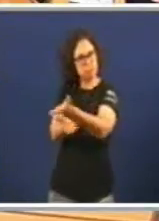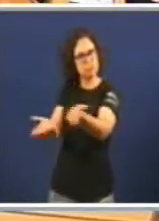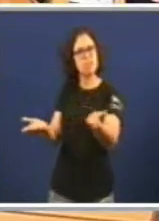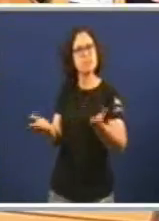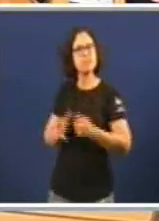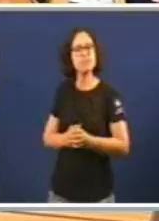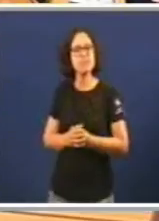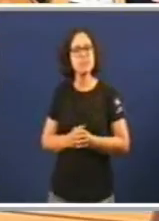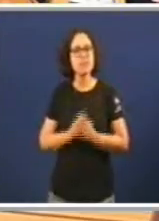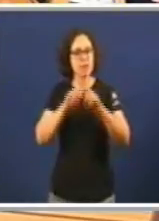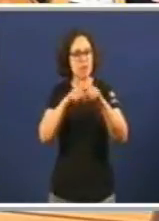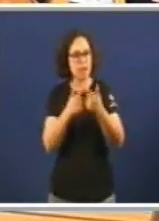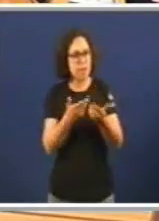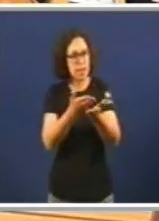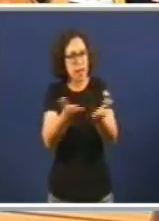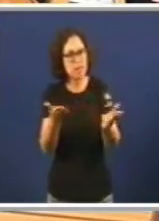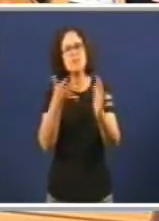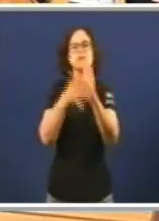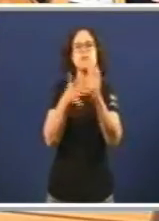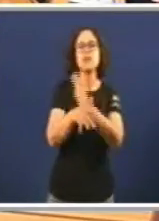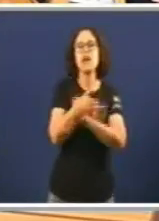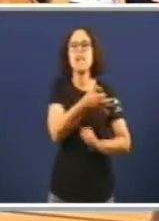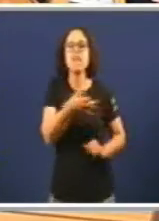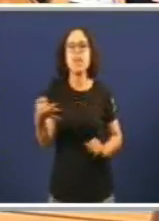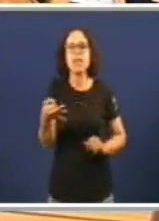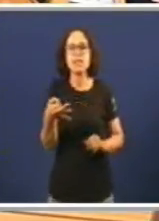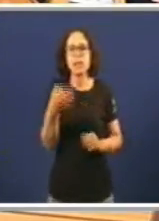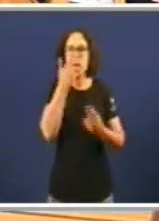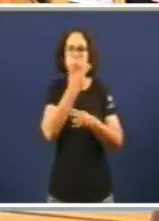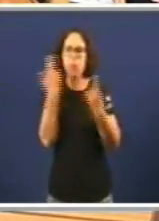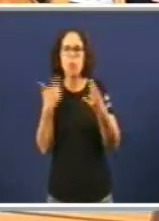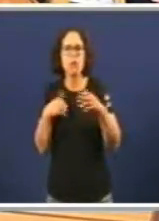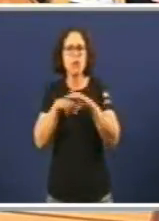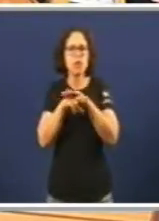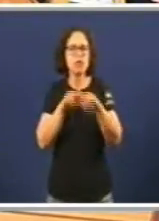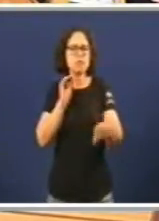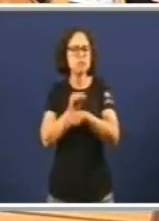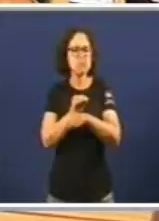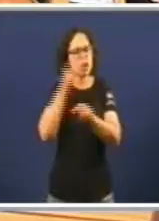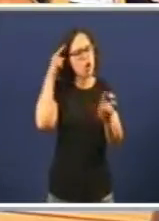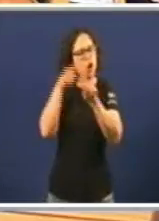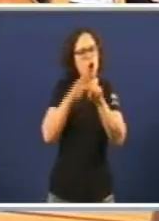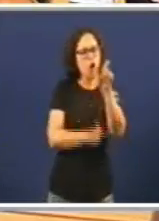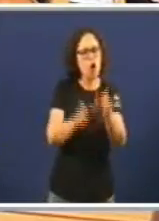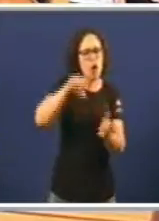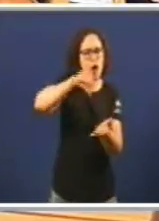vostede agora ás familias que hai que xestionar de maneira eficiente os recursos públicos e que lles pechan a escola polo ben dos seus